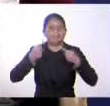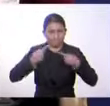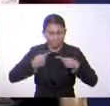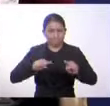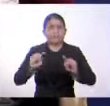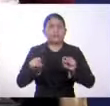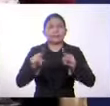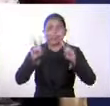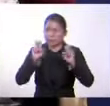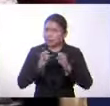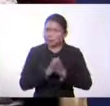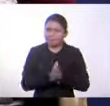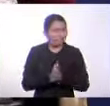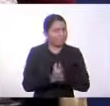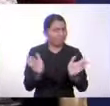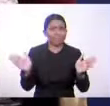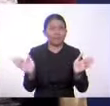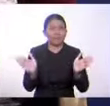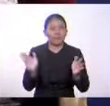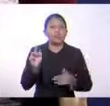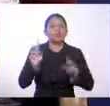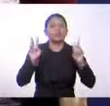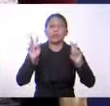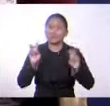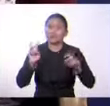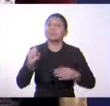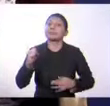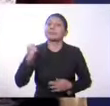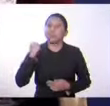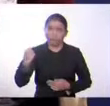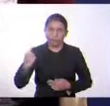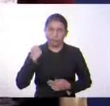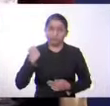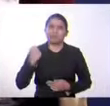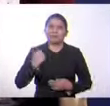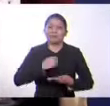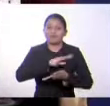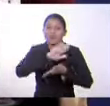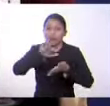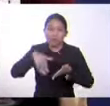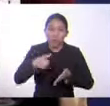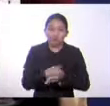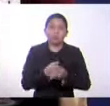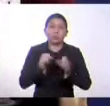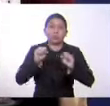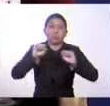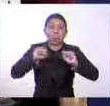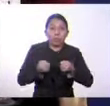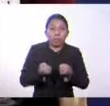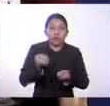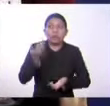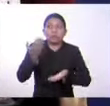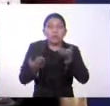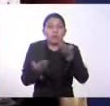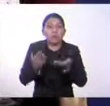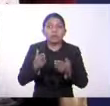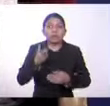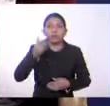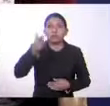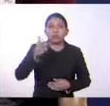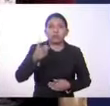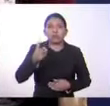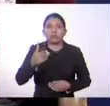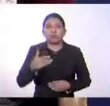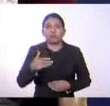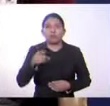tema amplio y que es un tema importante porque todos podemos enfrentar o enfrentamos situaciones en las que se evidencia